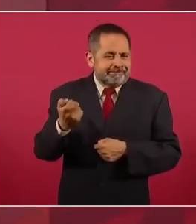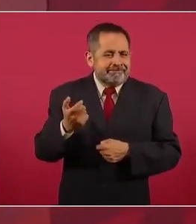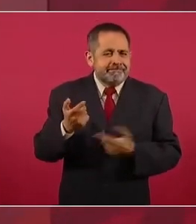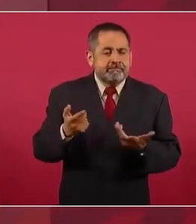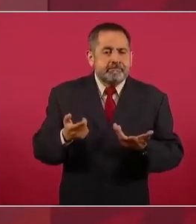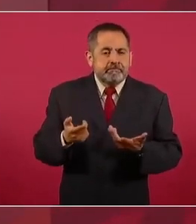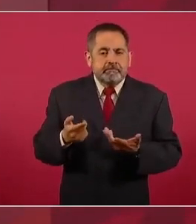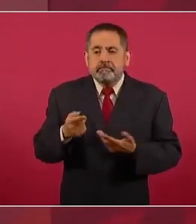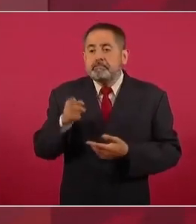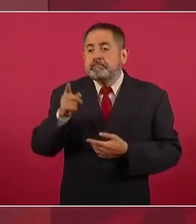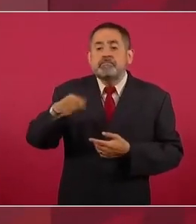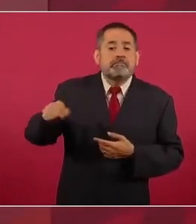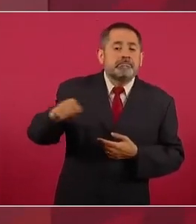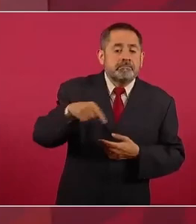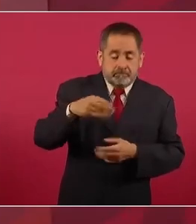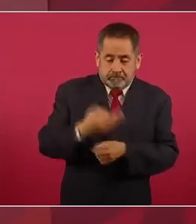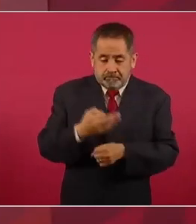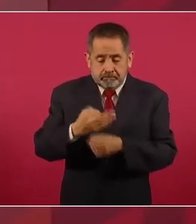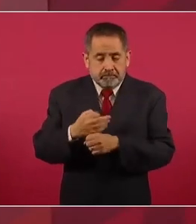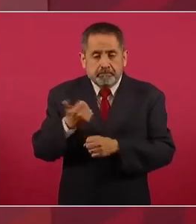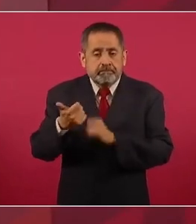Pero no podemos todavía.